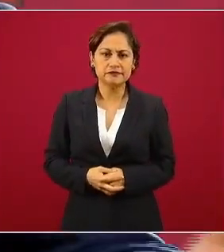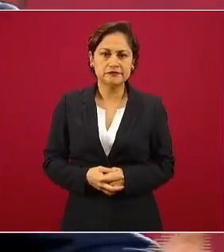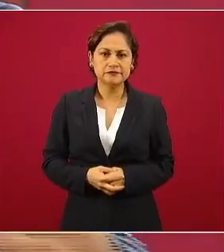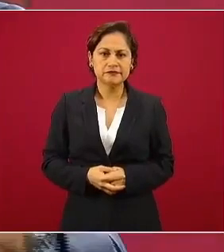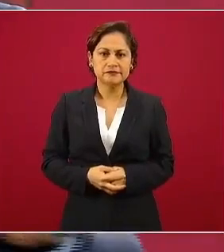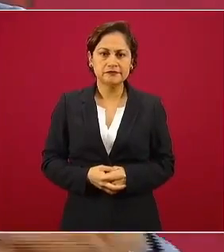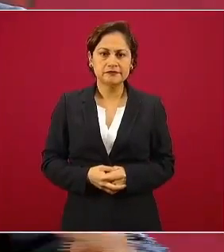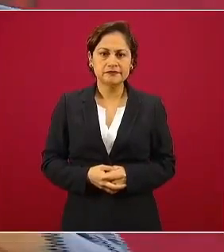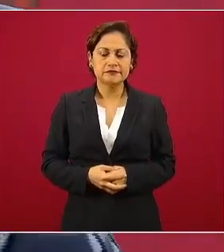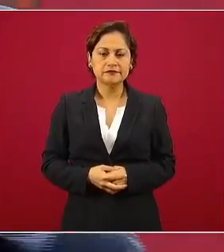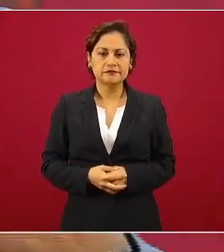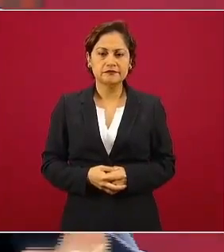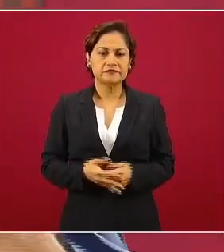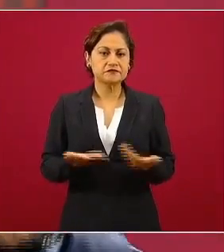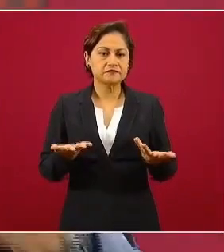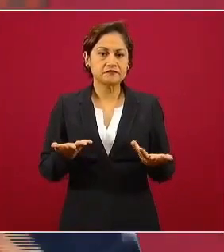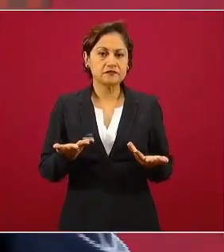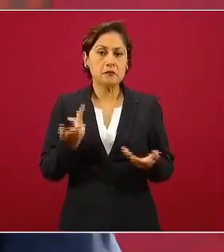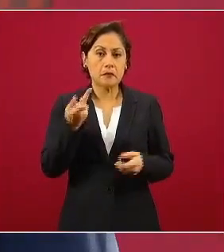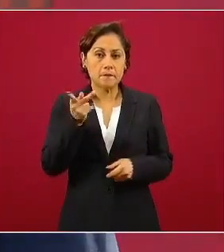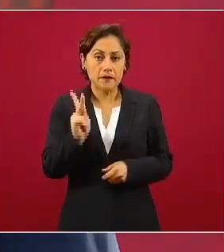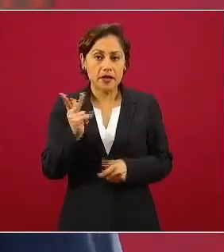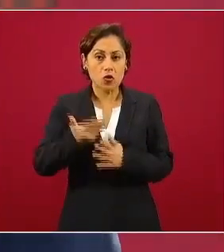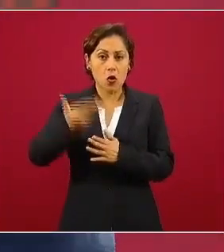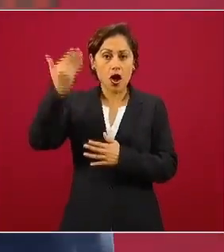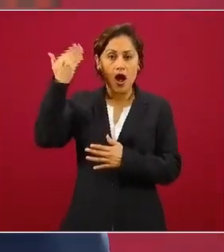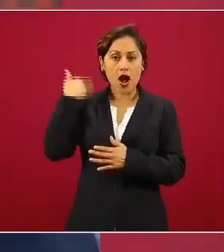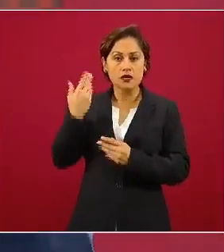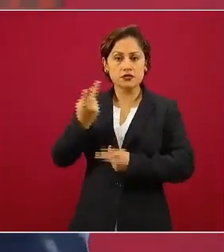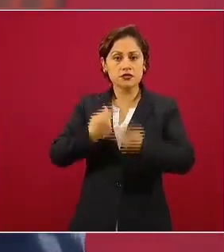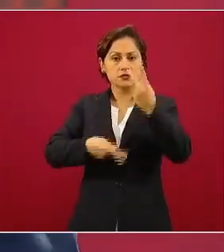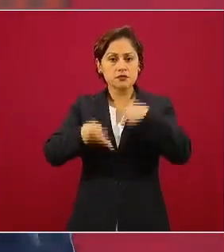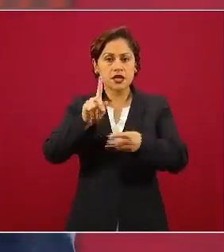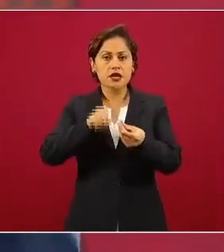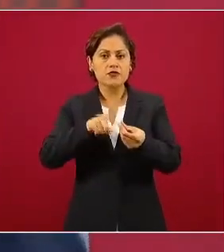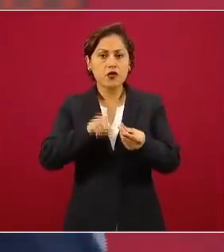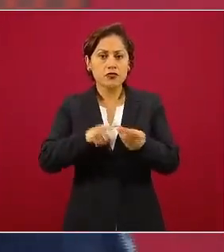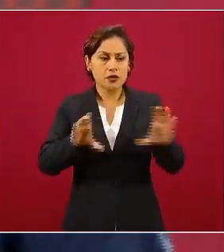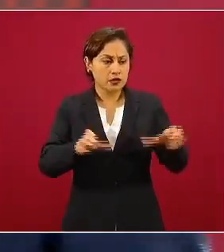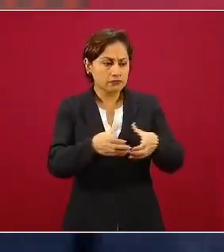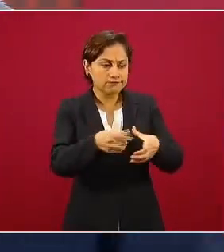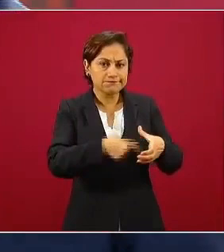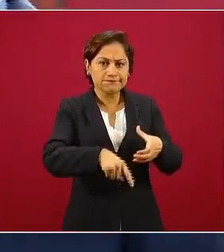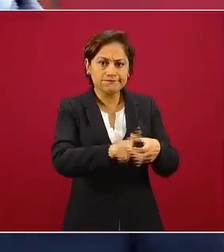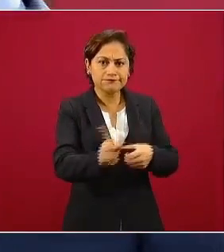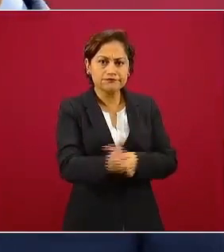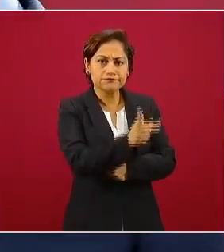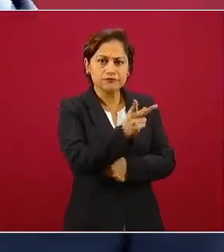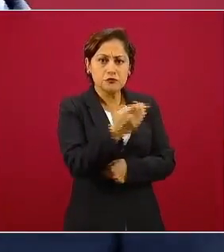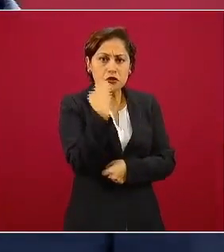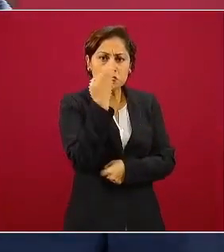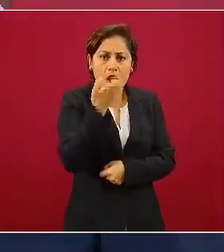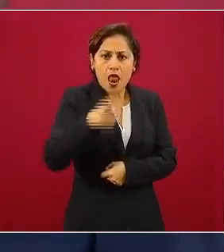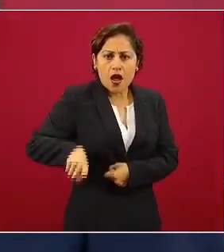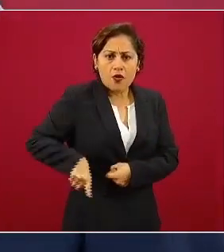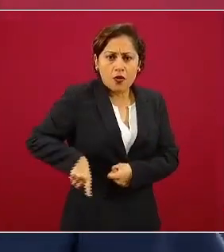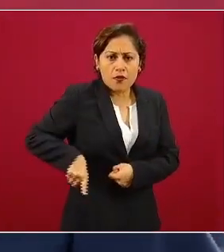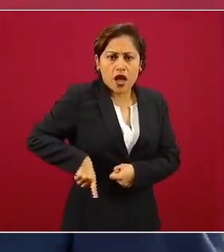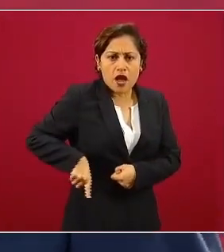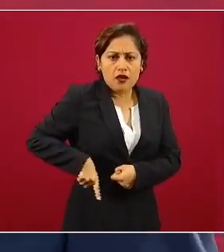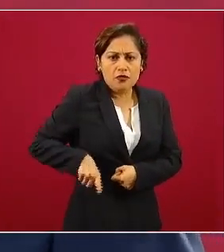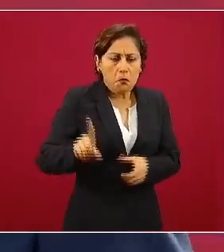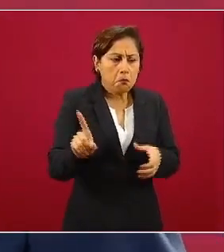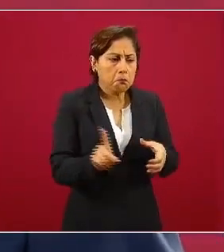que surgen del pueblo, se llevan en las primarias públicas,